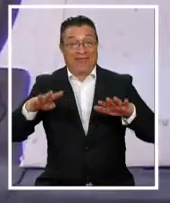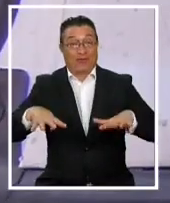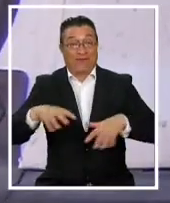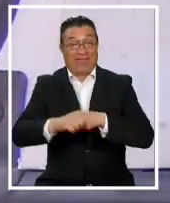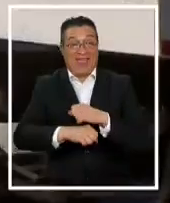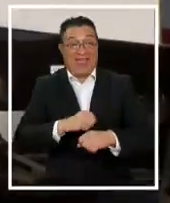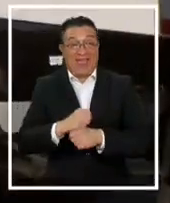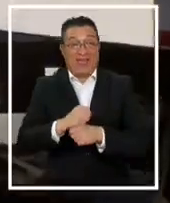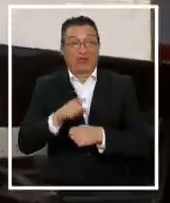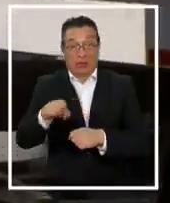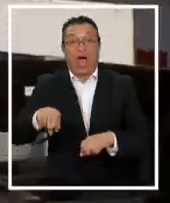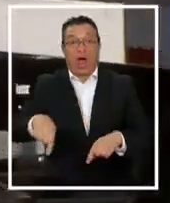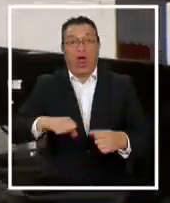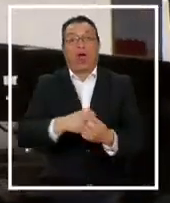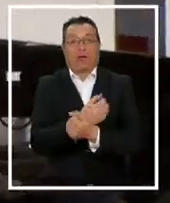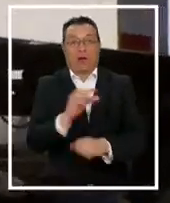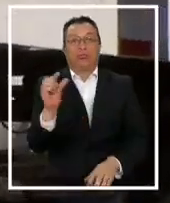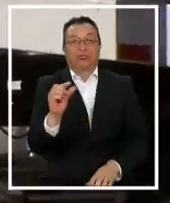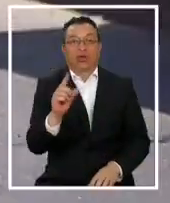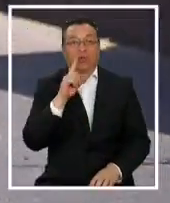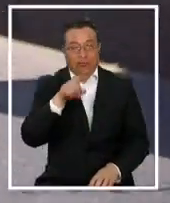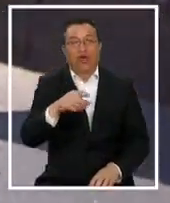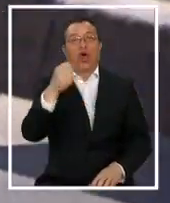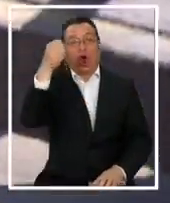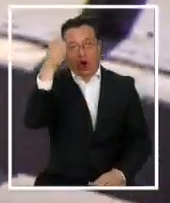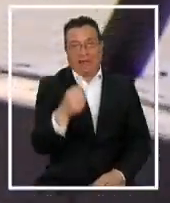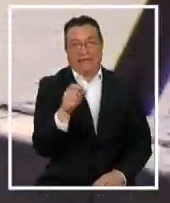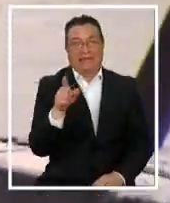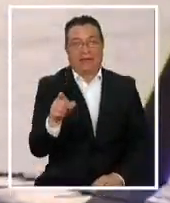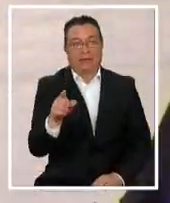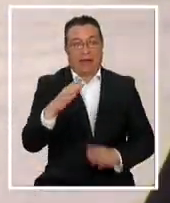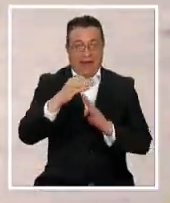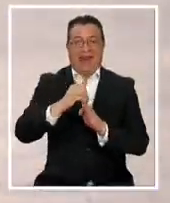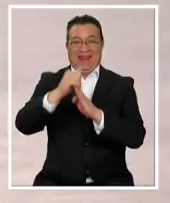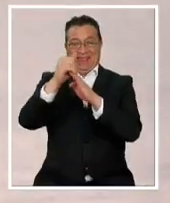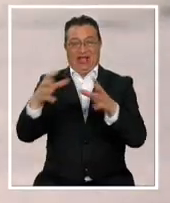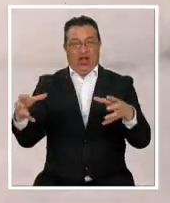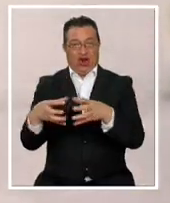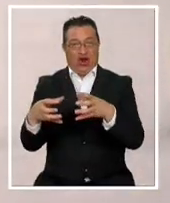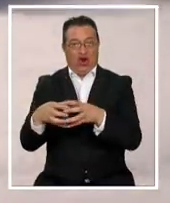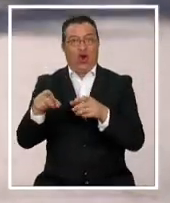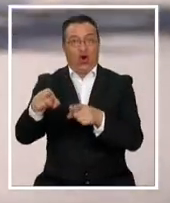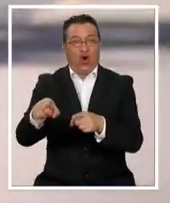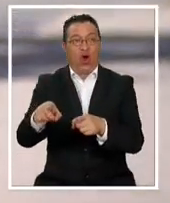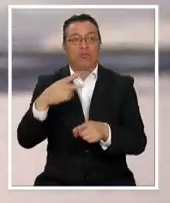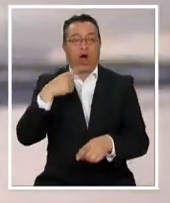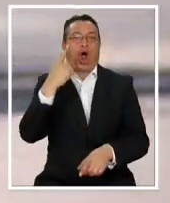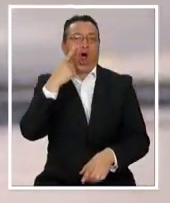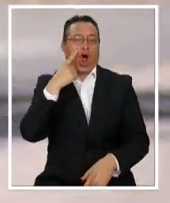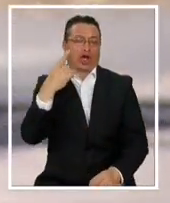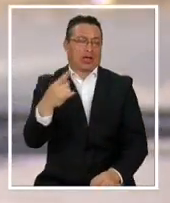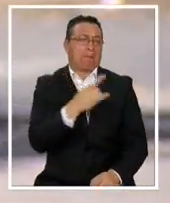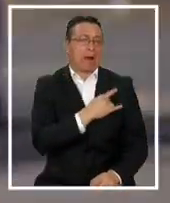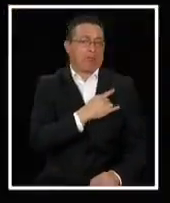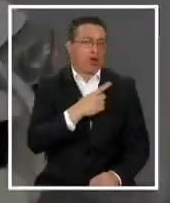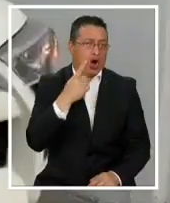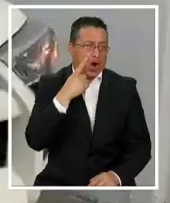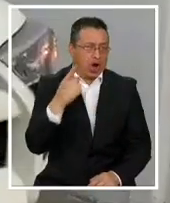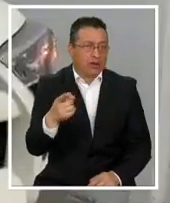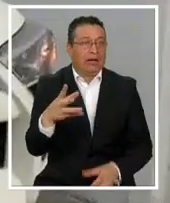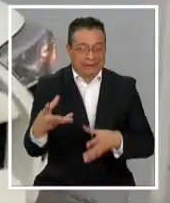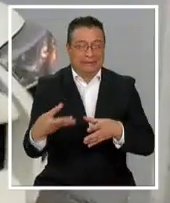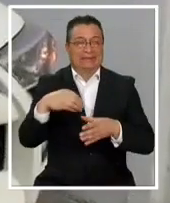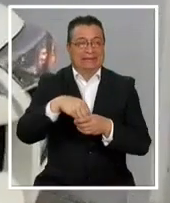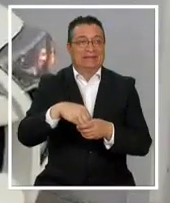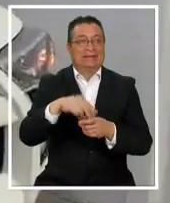años y actualmente en prisión preventiva por homicidio, líder de un grupo delictual conocido en Maipú y del que formaría